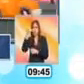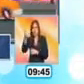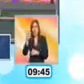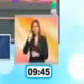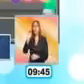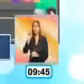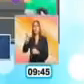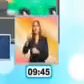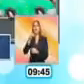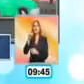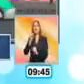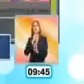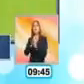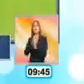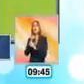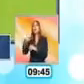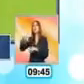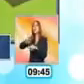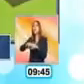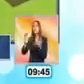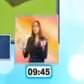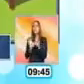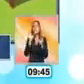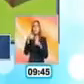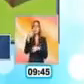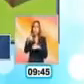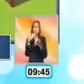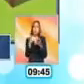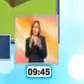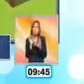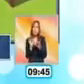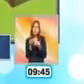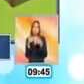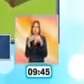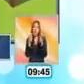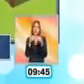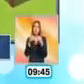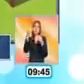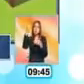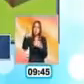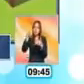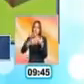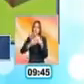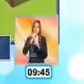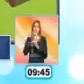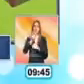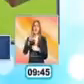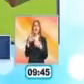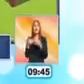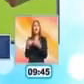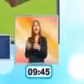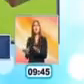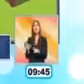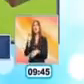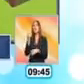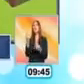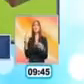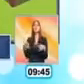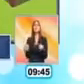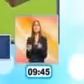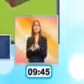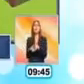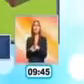cafés internet, consultas con tus cuentas, alguna de tus informaciones, y resulta que no cierras tu